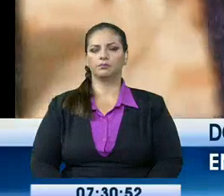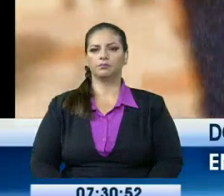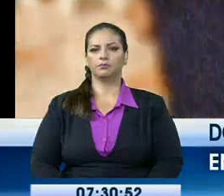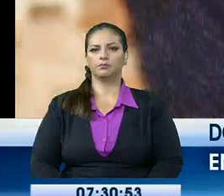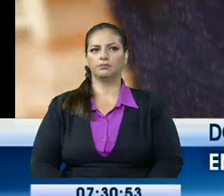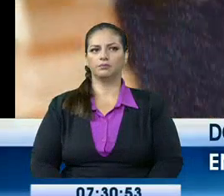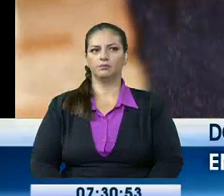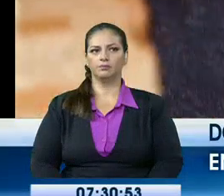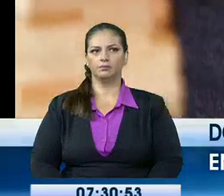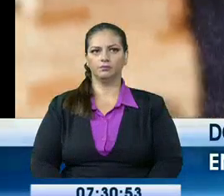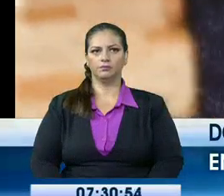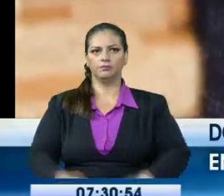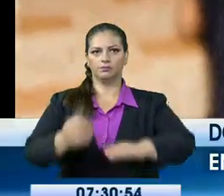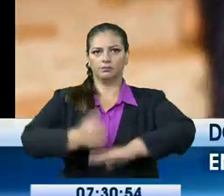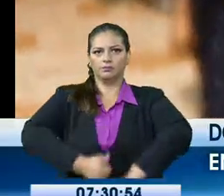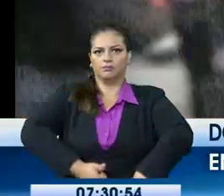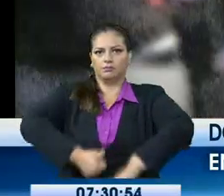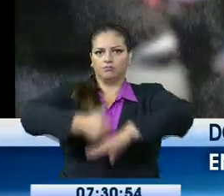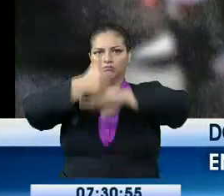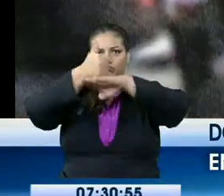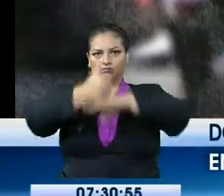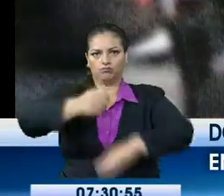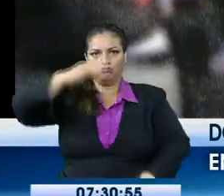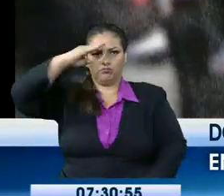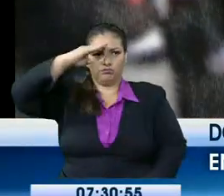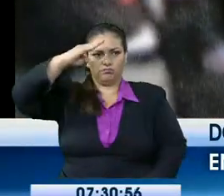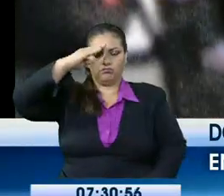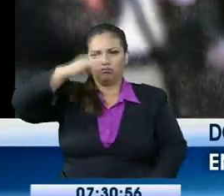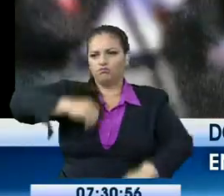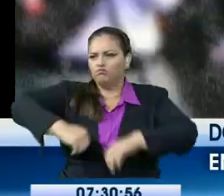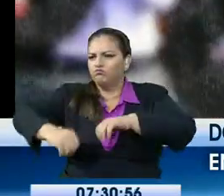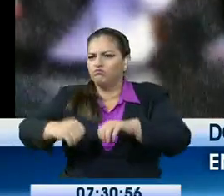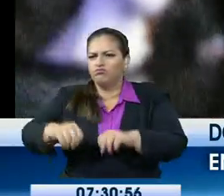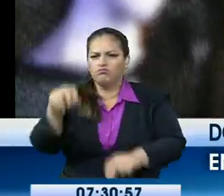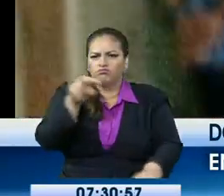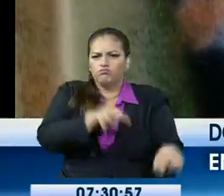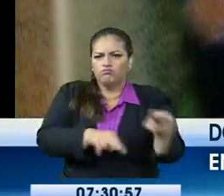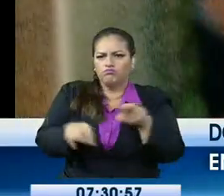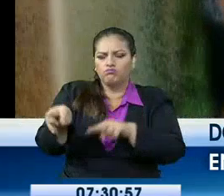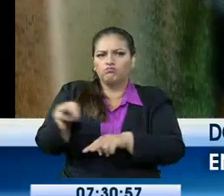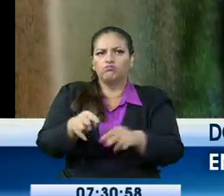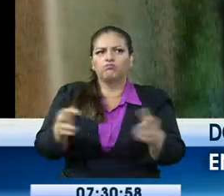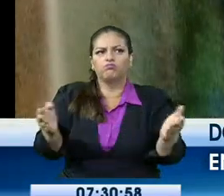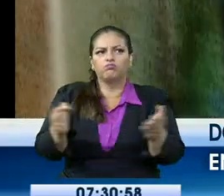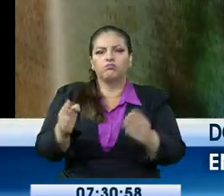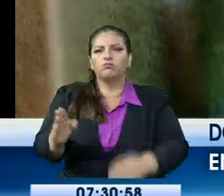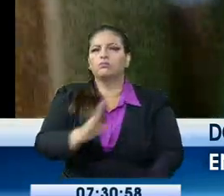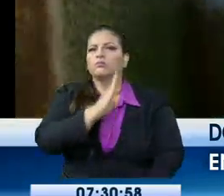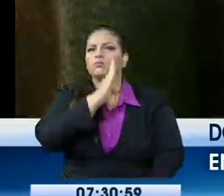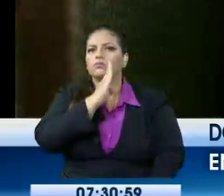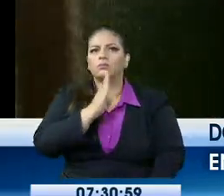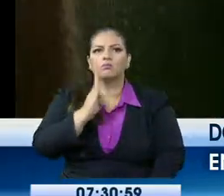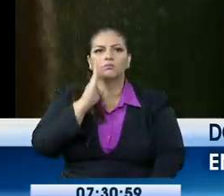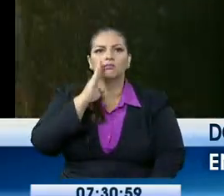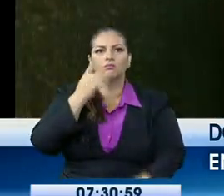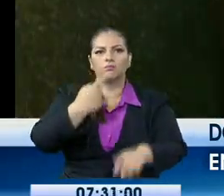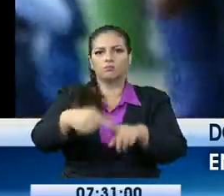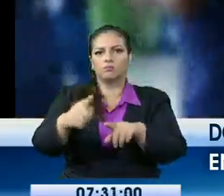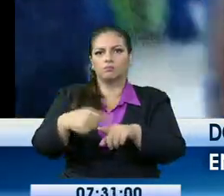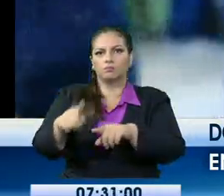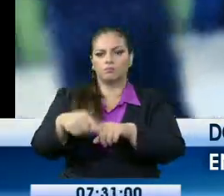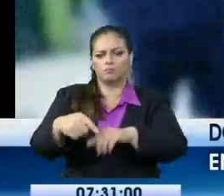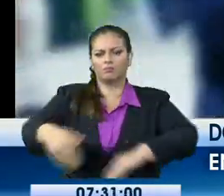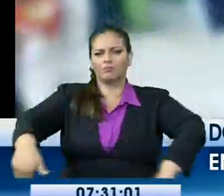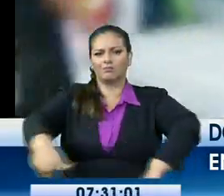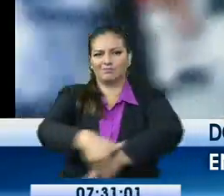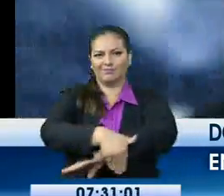De pronto se desplegaron varios agentes policiales en un operativo sorpresa en conjunto con la intendencia en el barrio de